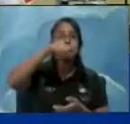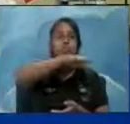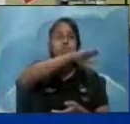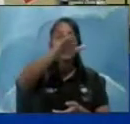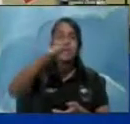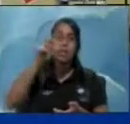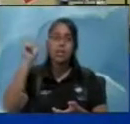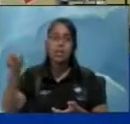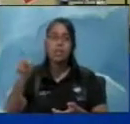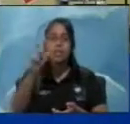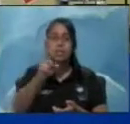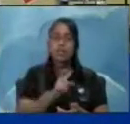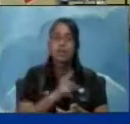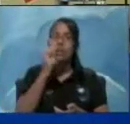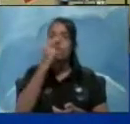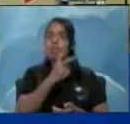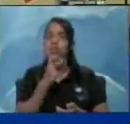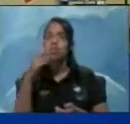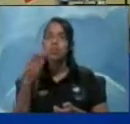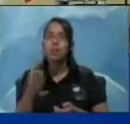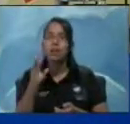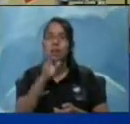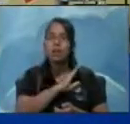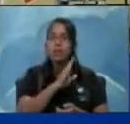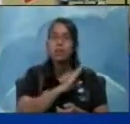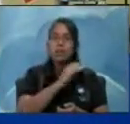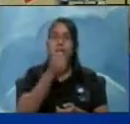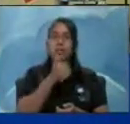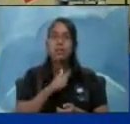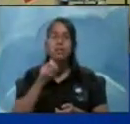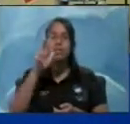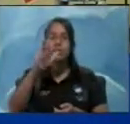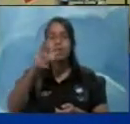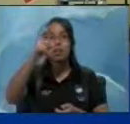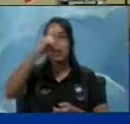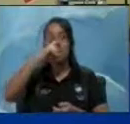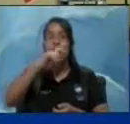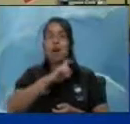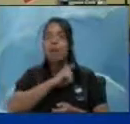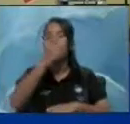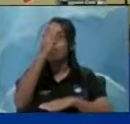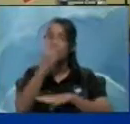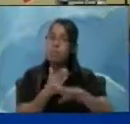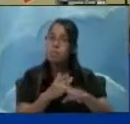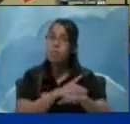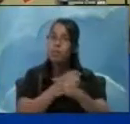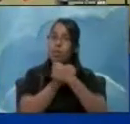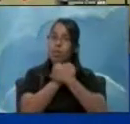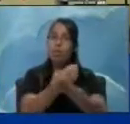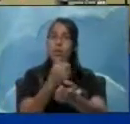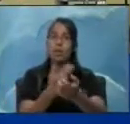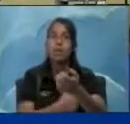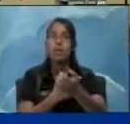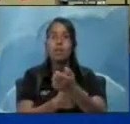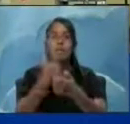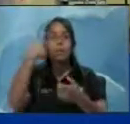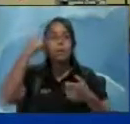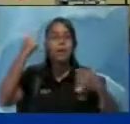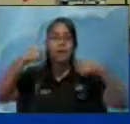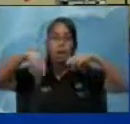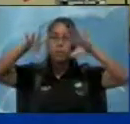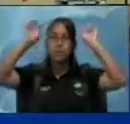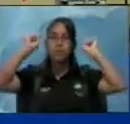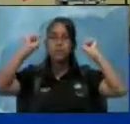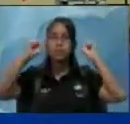enseña el idioma que le costó a él 3 años y medio mis amados hermanos para aprenderlo y